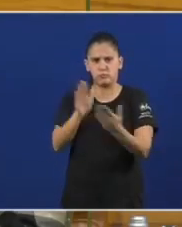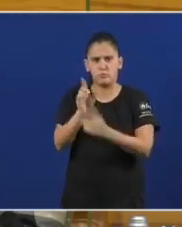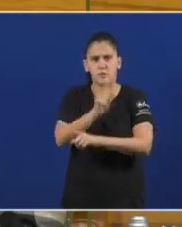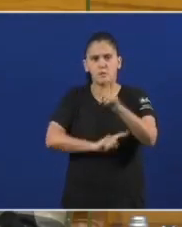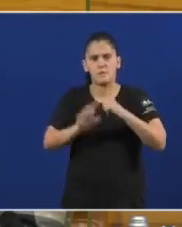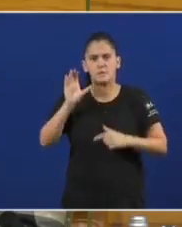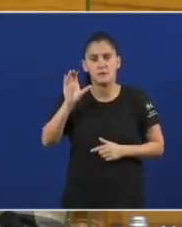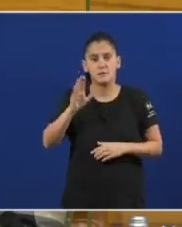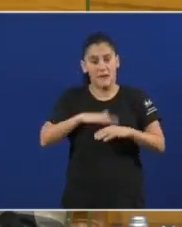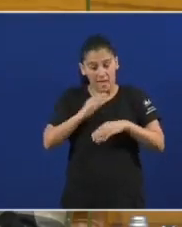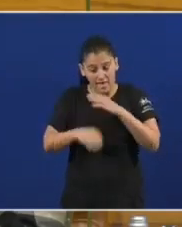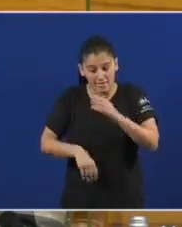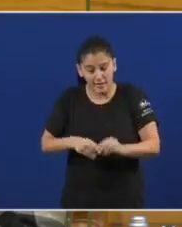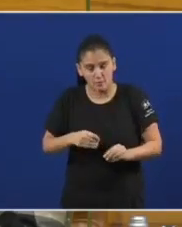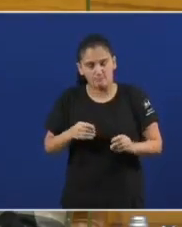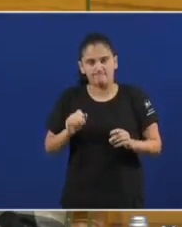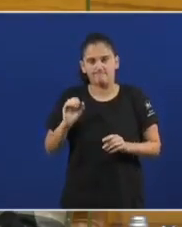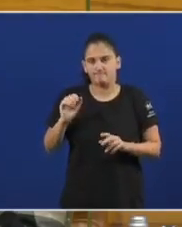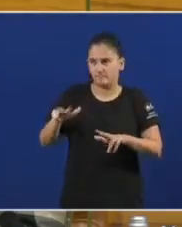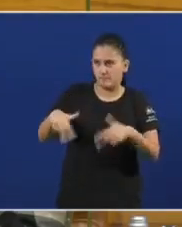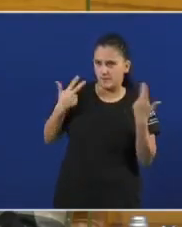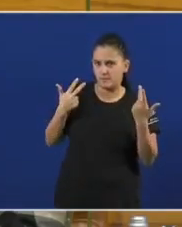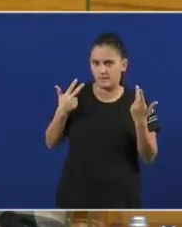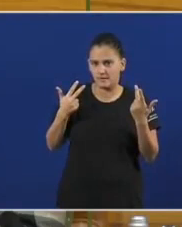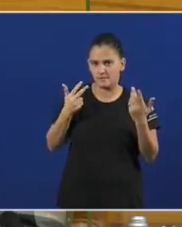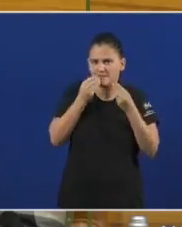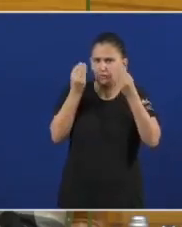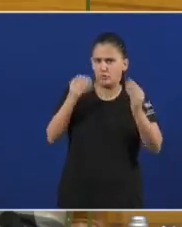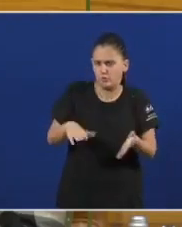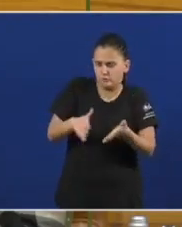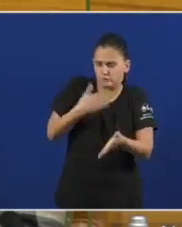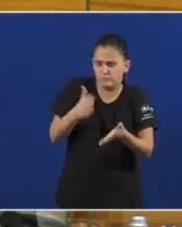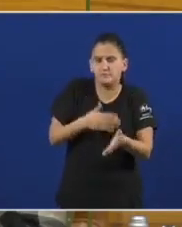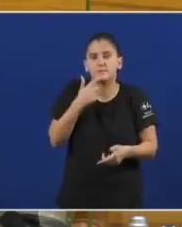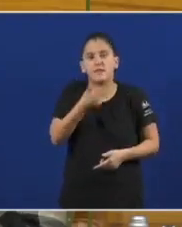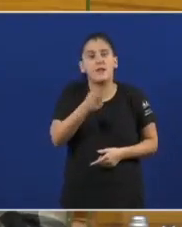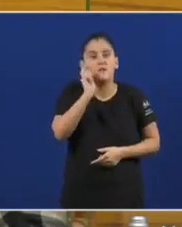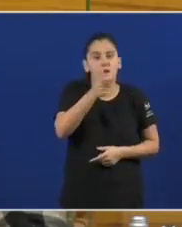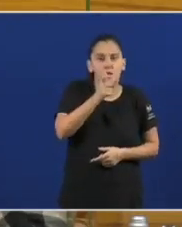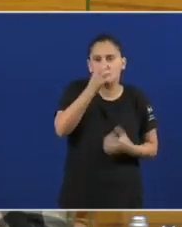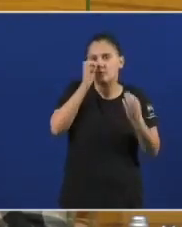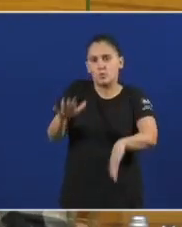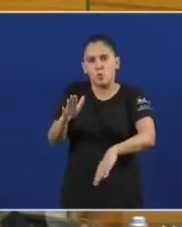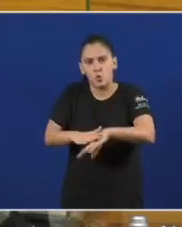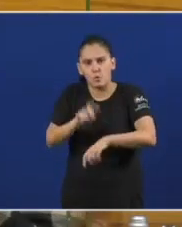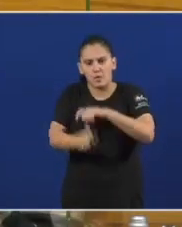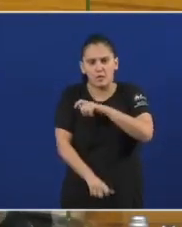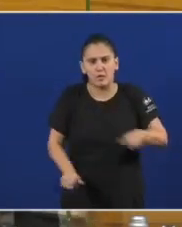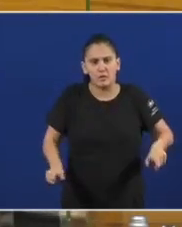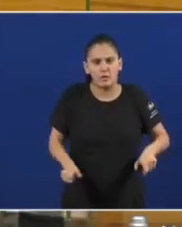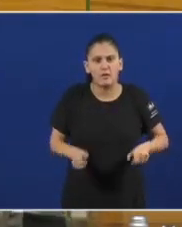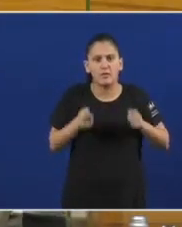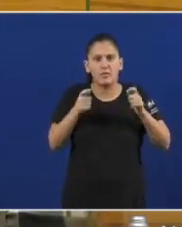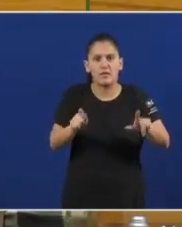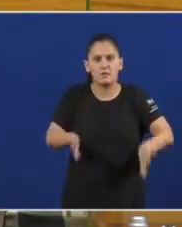iso, permítame que use a hemeroteca. Feijóo culpa aos cidadáns de xenerar